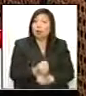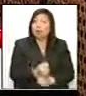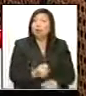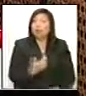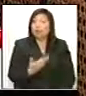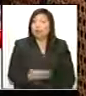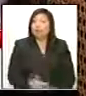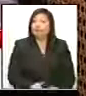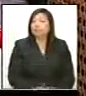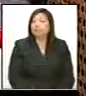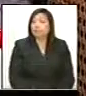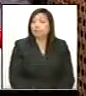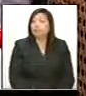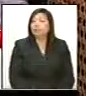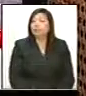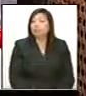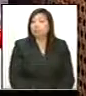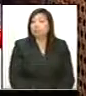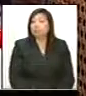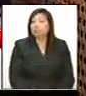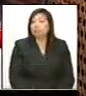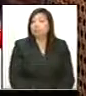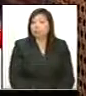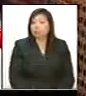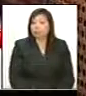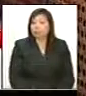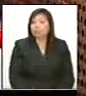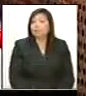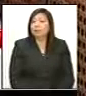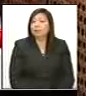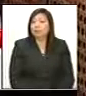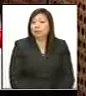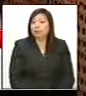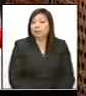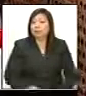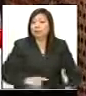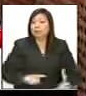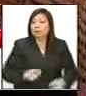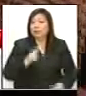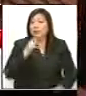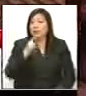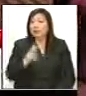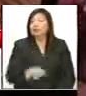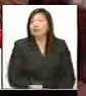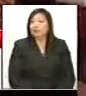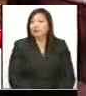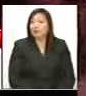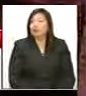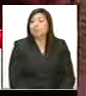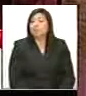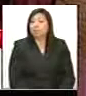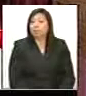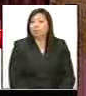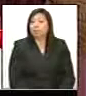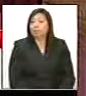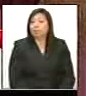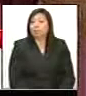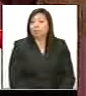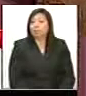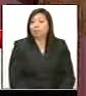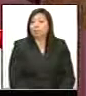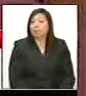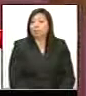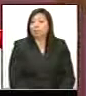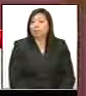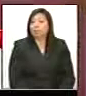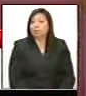gracias. Muchas gracias a la gerente de La Victoria. Y antes de concluir, vamos